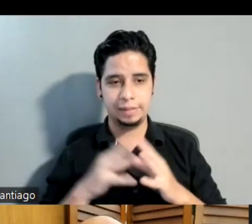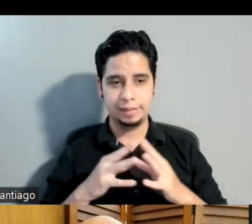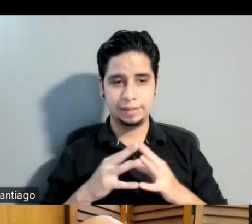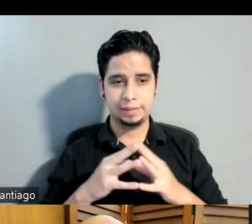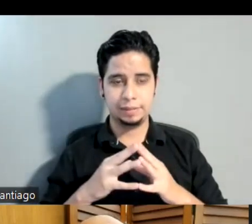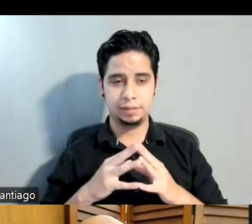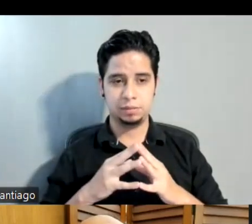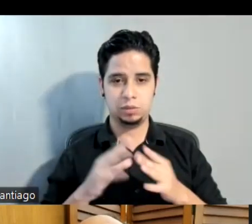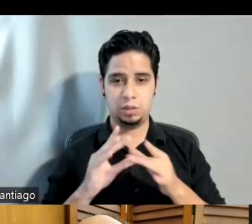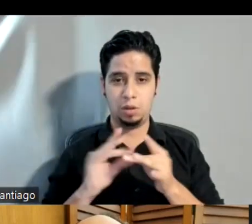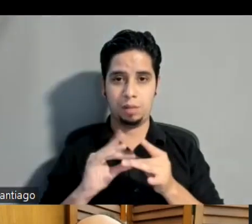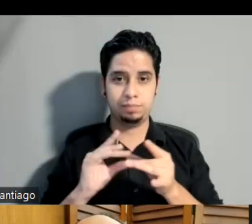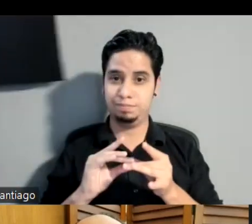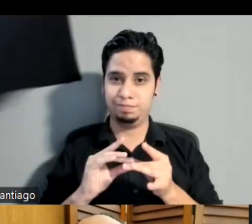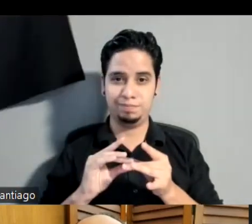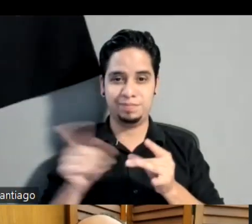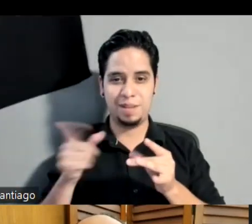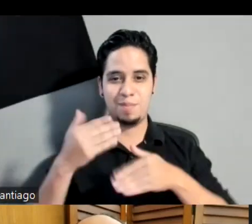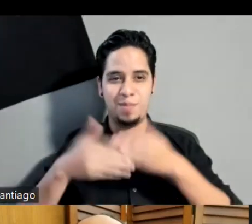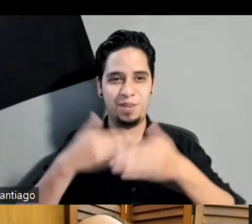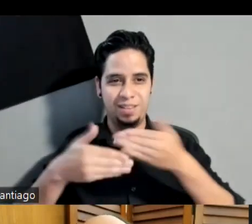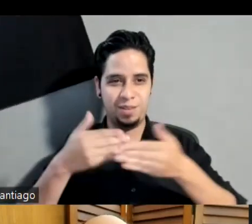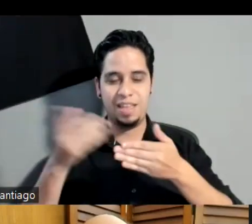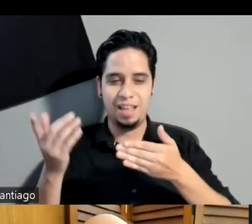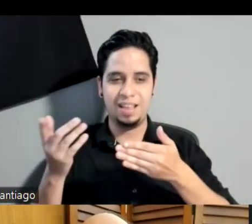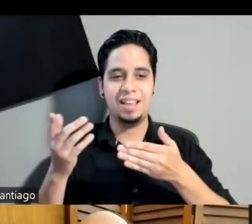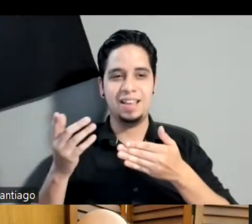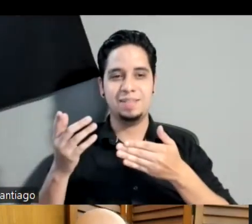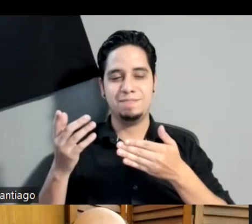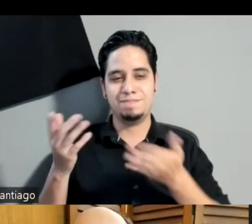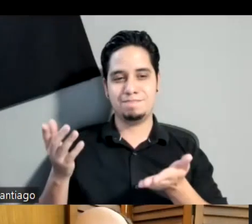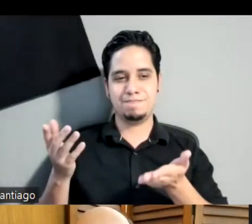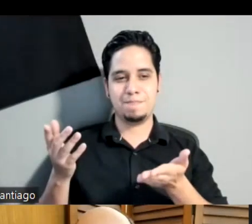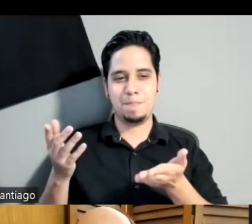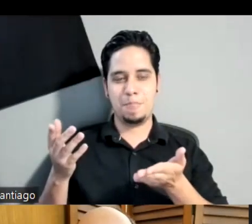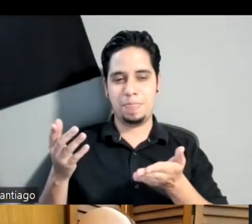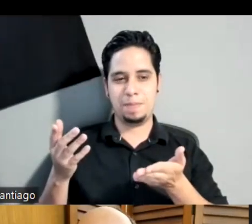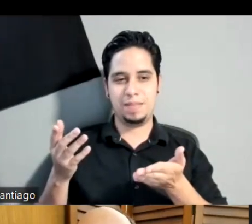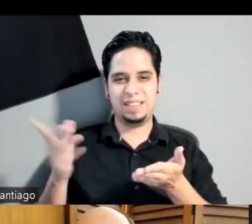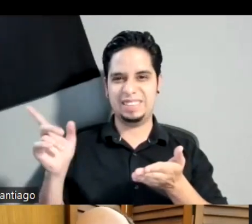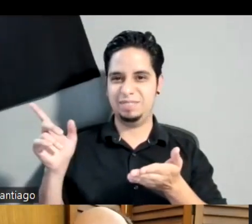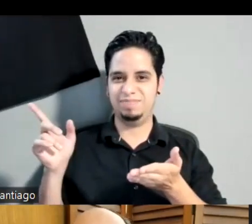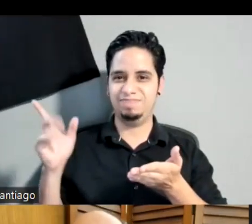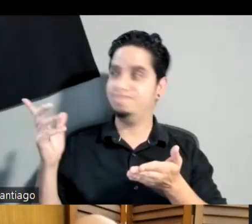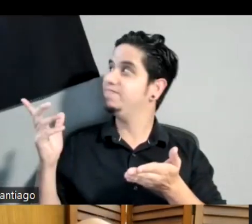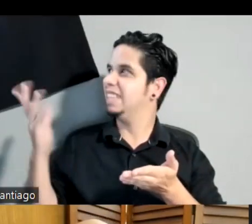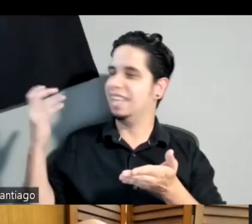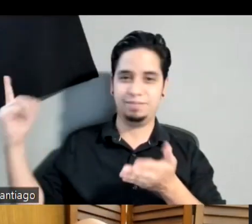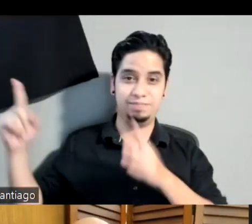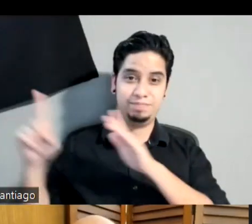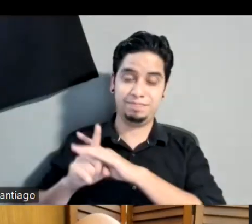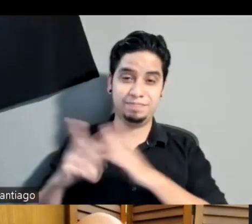dialogar un poquito sobre el proceso ese del desdoblamiento. Emil, yo creo que esa esquina quiere estar presente.